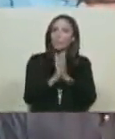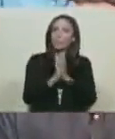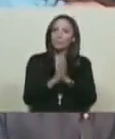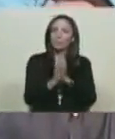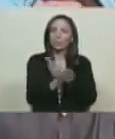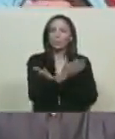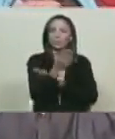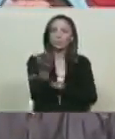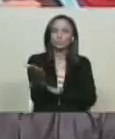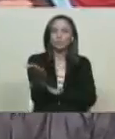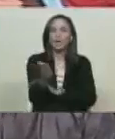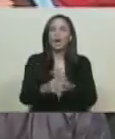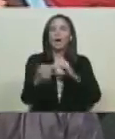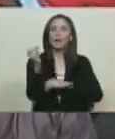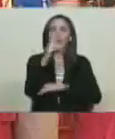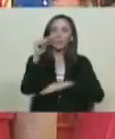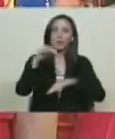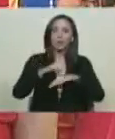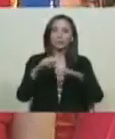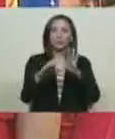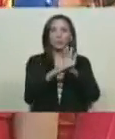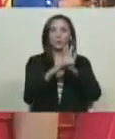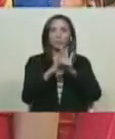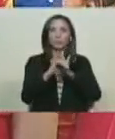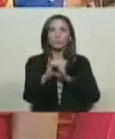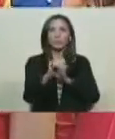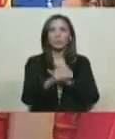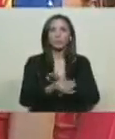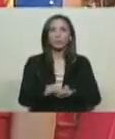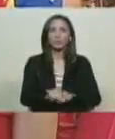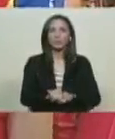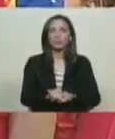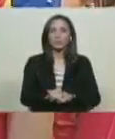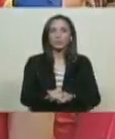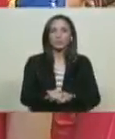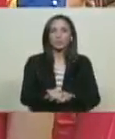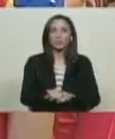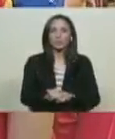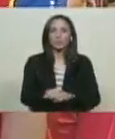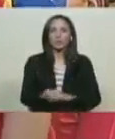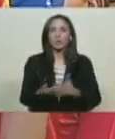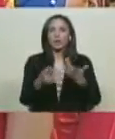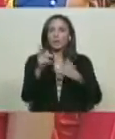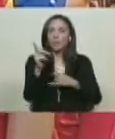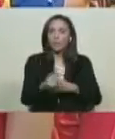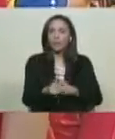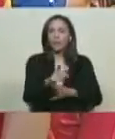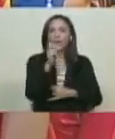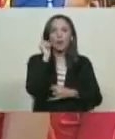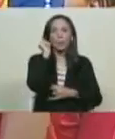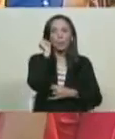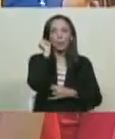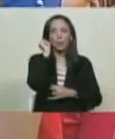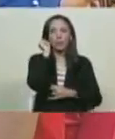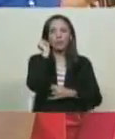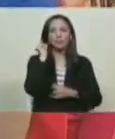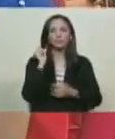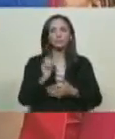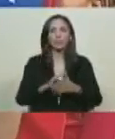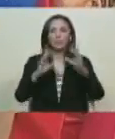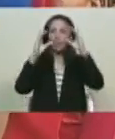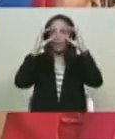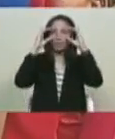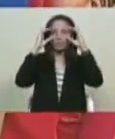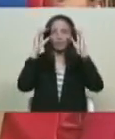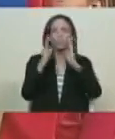nuestra gloriosa Asamblea Nacional Constituyente y a nuestra hermana camarada mujer chavista, Delcy Rodríguez,